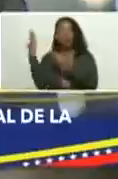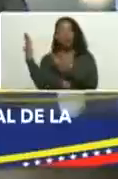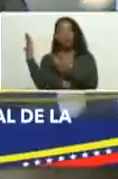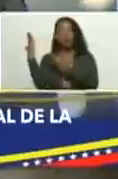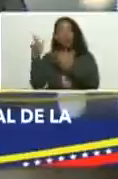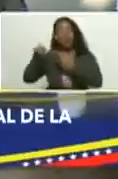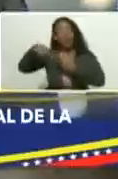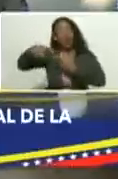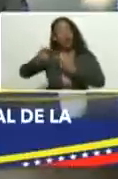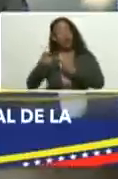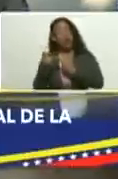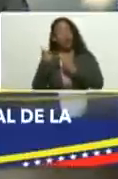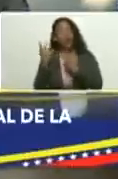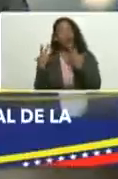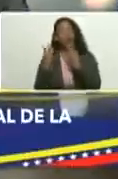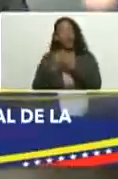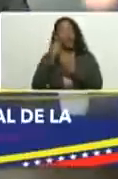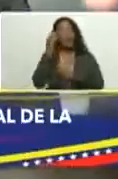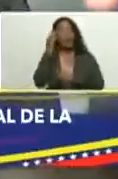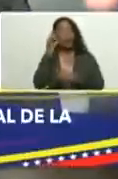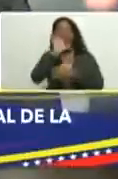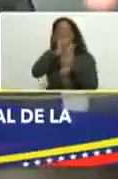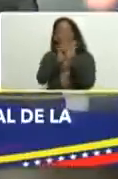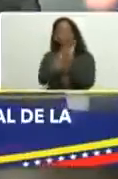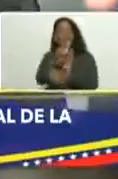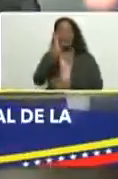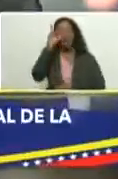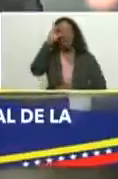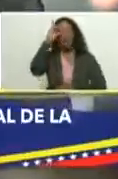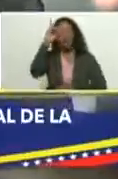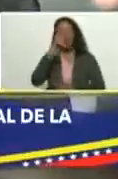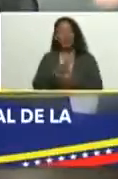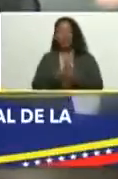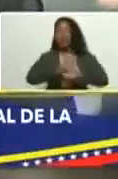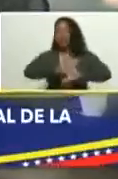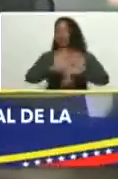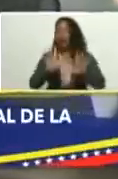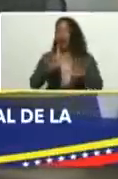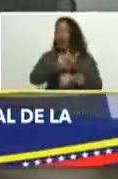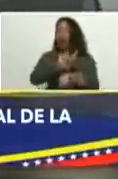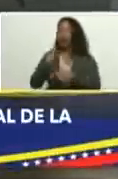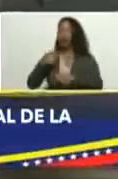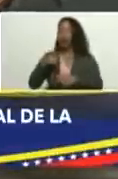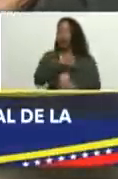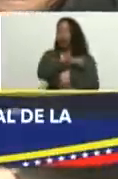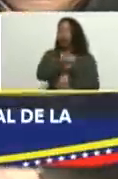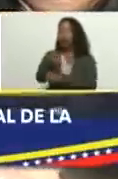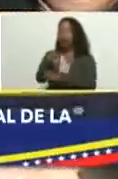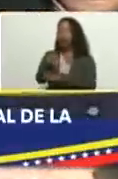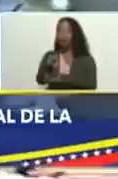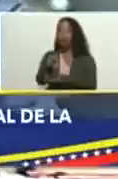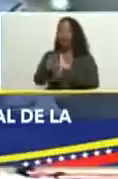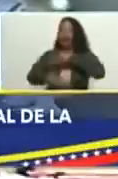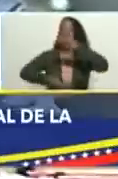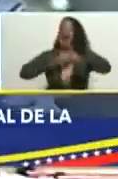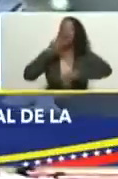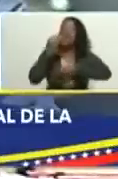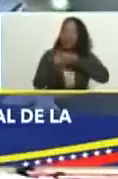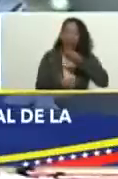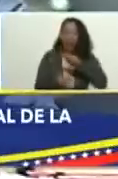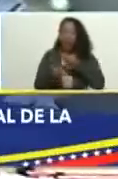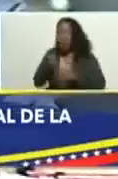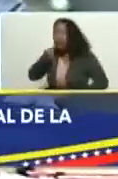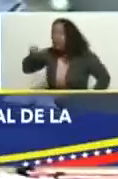compañera Delcy, la orden está dada a garantizar, a